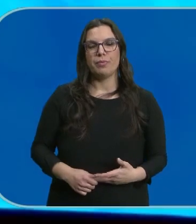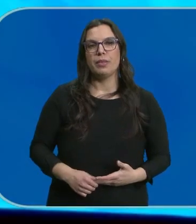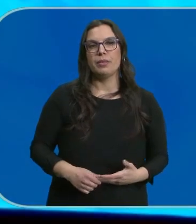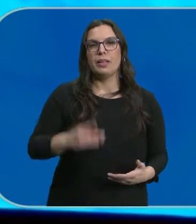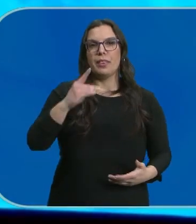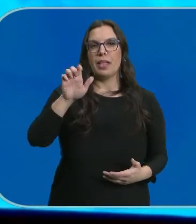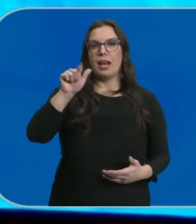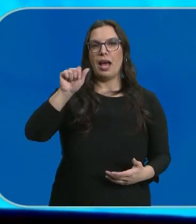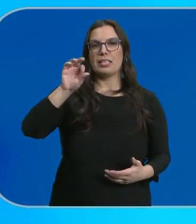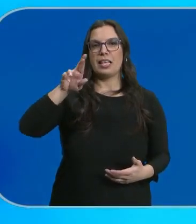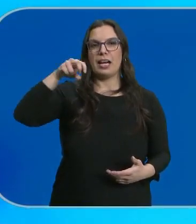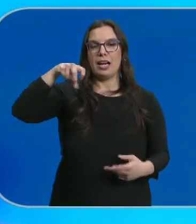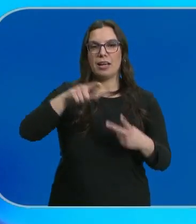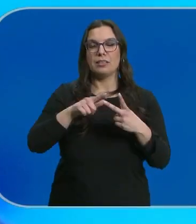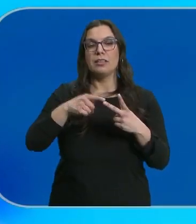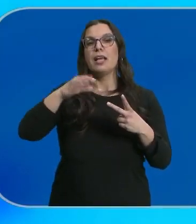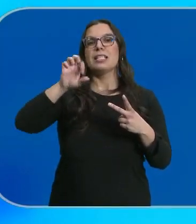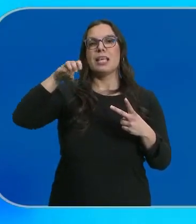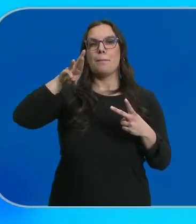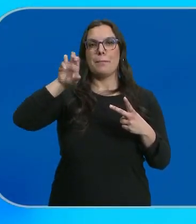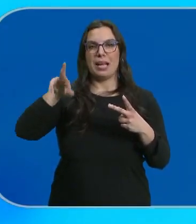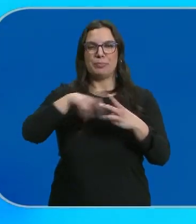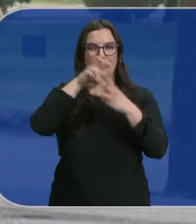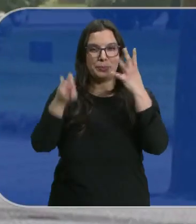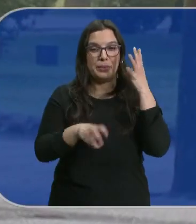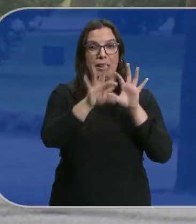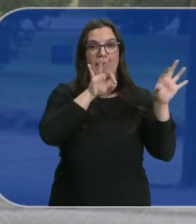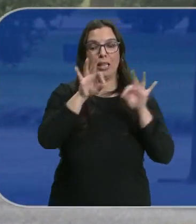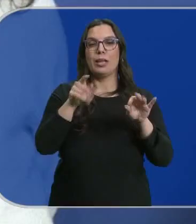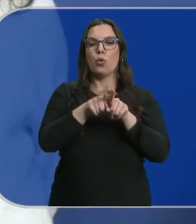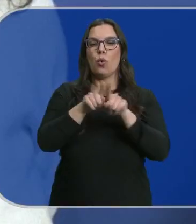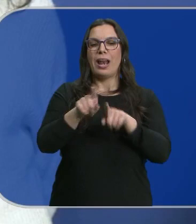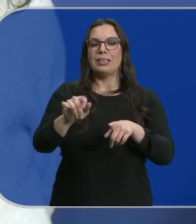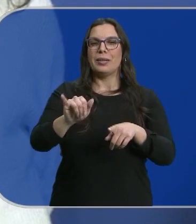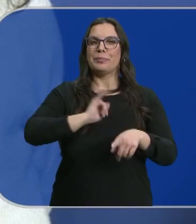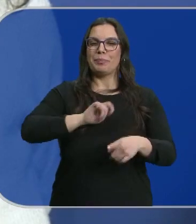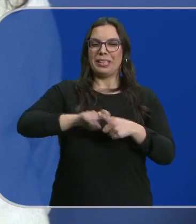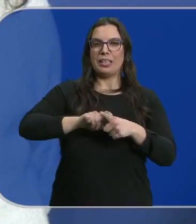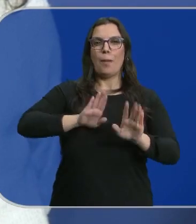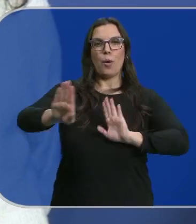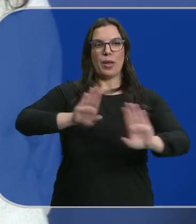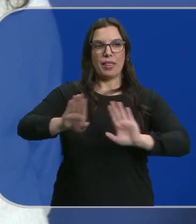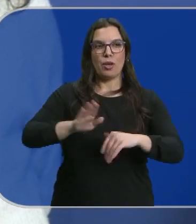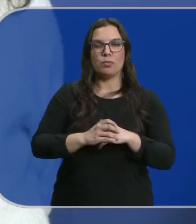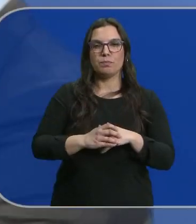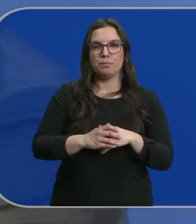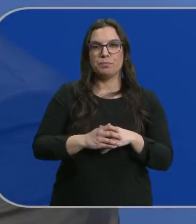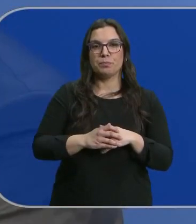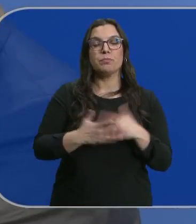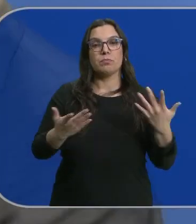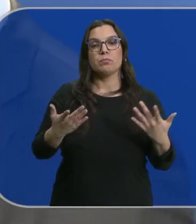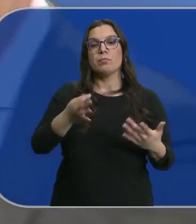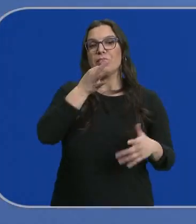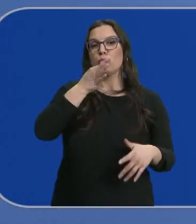Serna, Elías Bendodo, Borja Semper. Una apuesta por la moderación. Si eso dice el CIS, ¿cómo será la cosa? Y